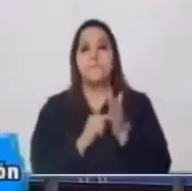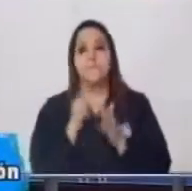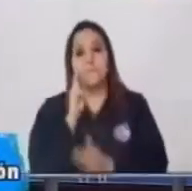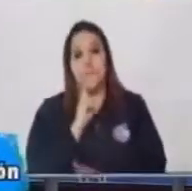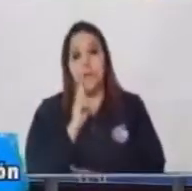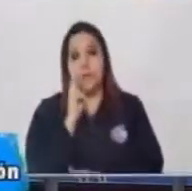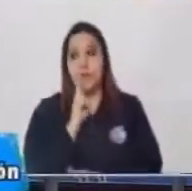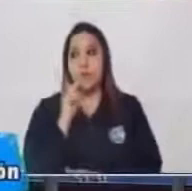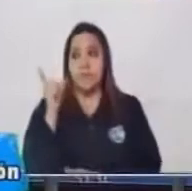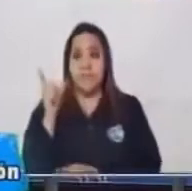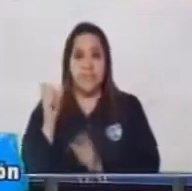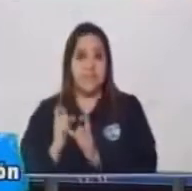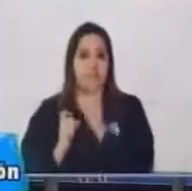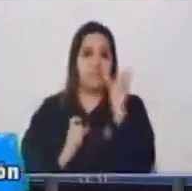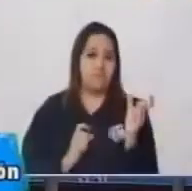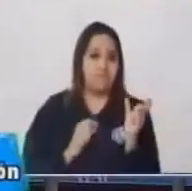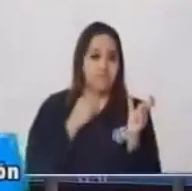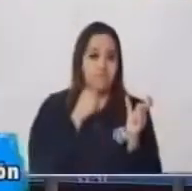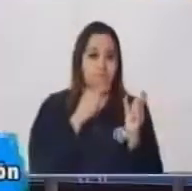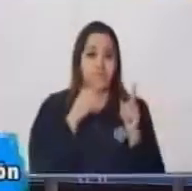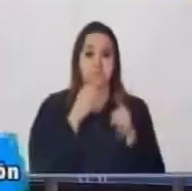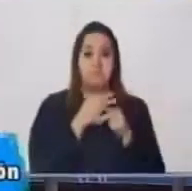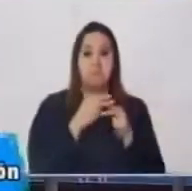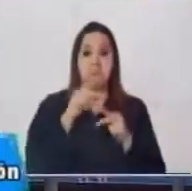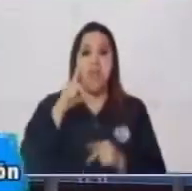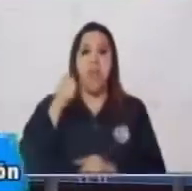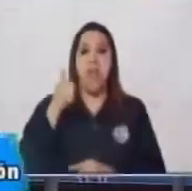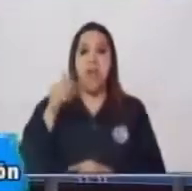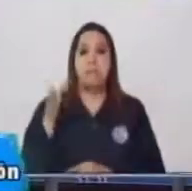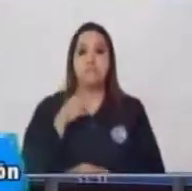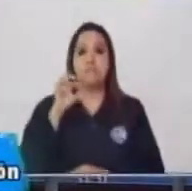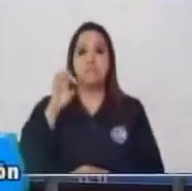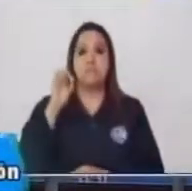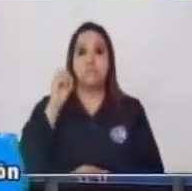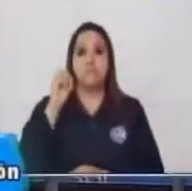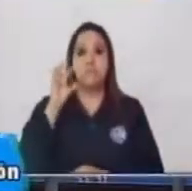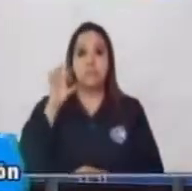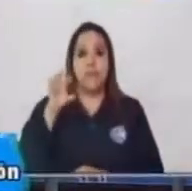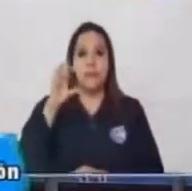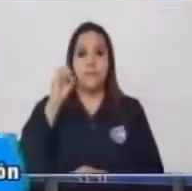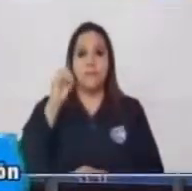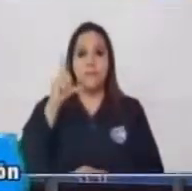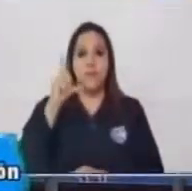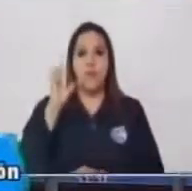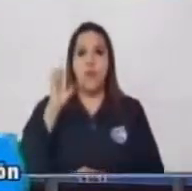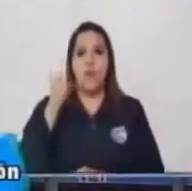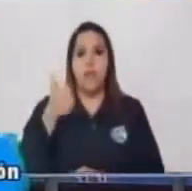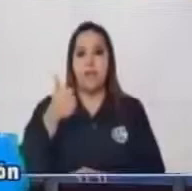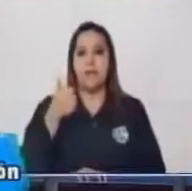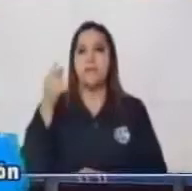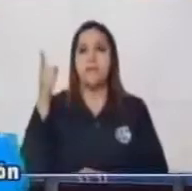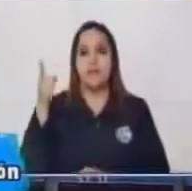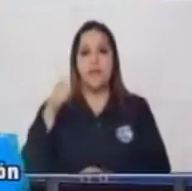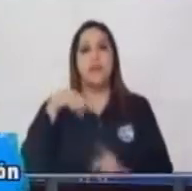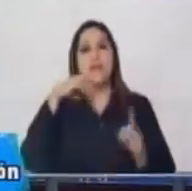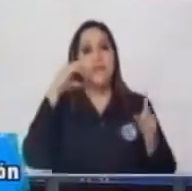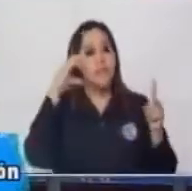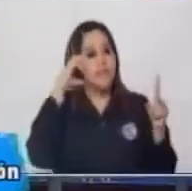Y esta parte que me sobra que dice la polea, ¿qué es? ¿Un objeto directo o indirecto? Muy bien, es un objeto